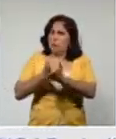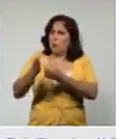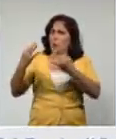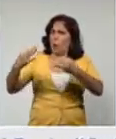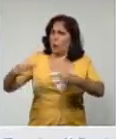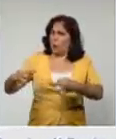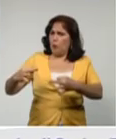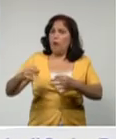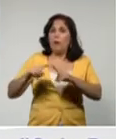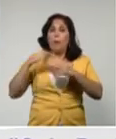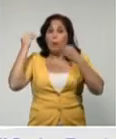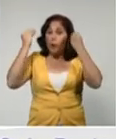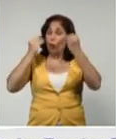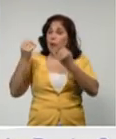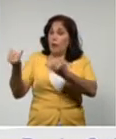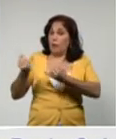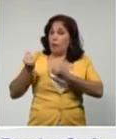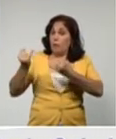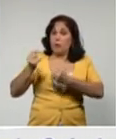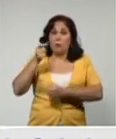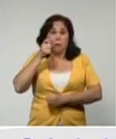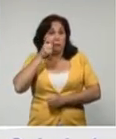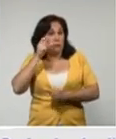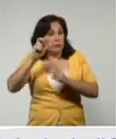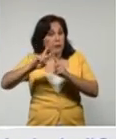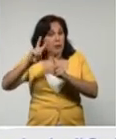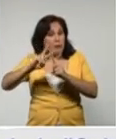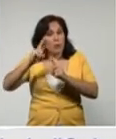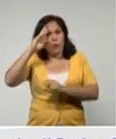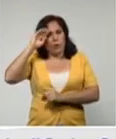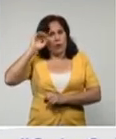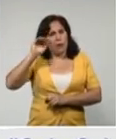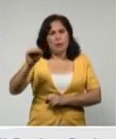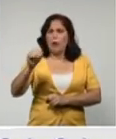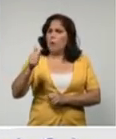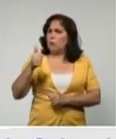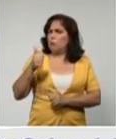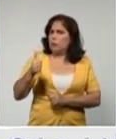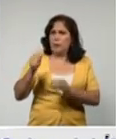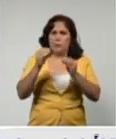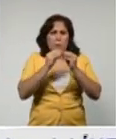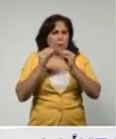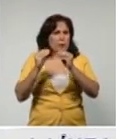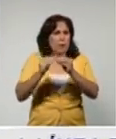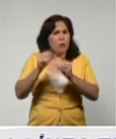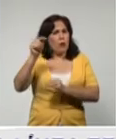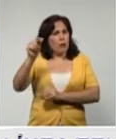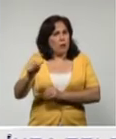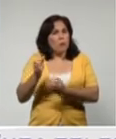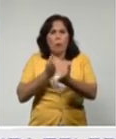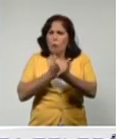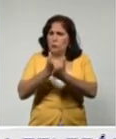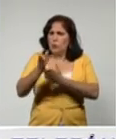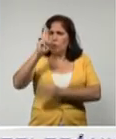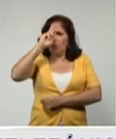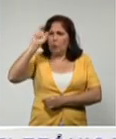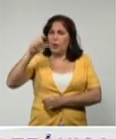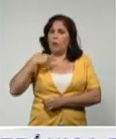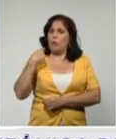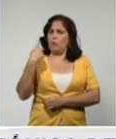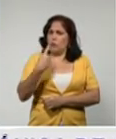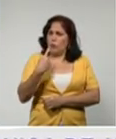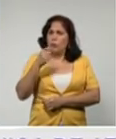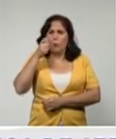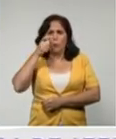natural, todos los casos ingresados, todos los contactos, todos los sospechosos y toda la fuerte